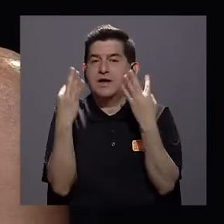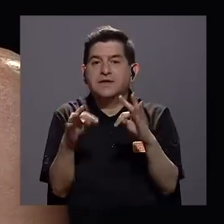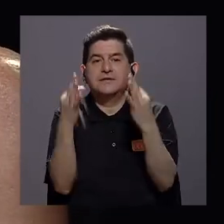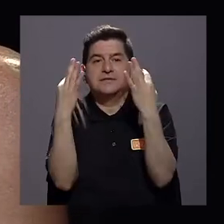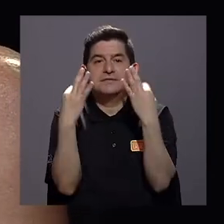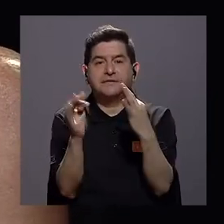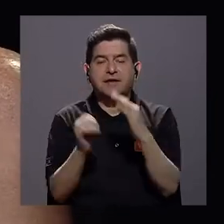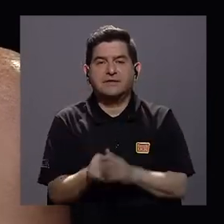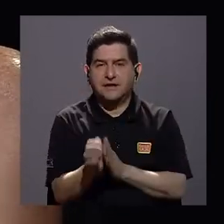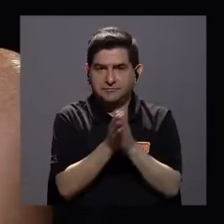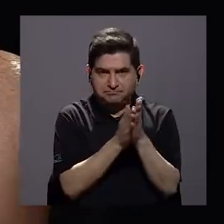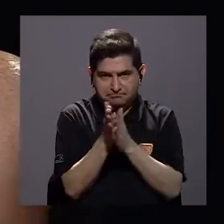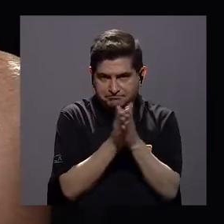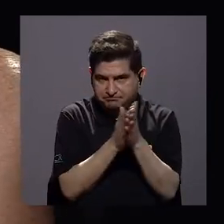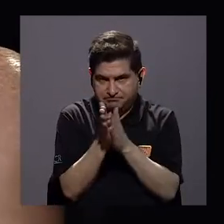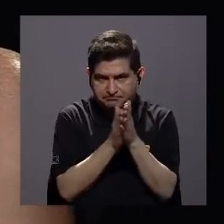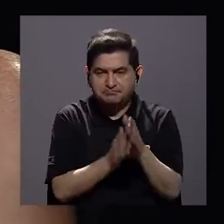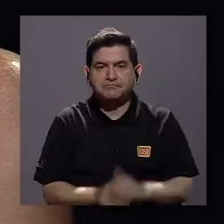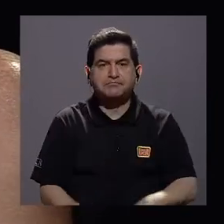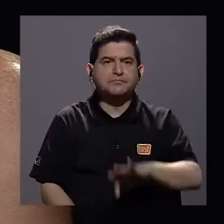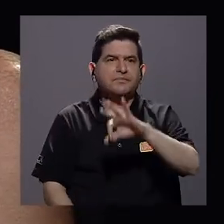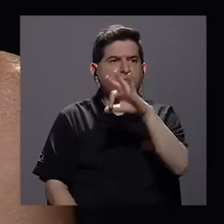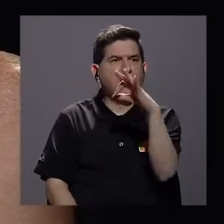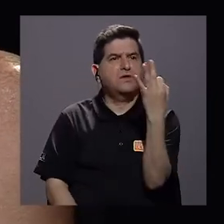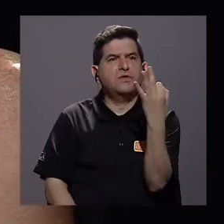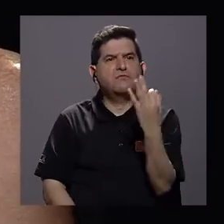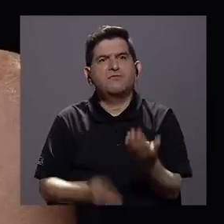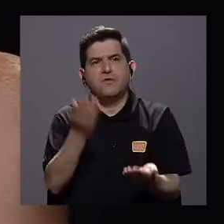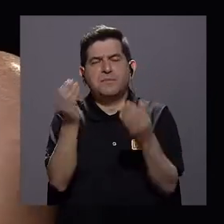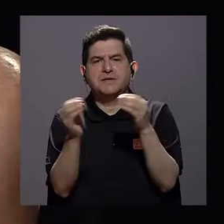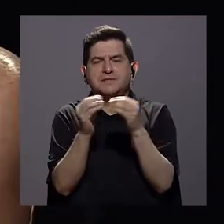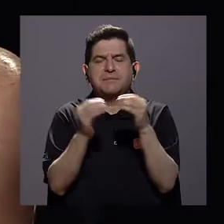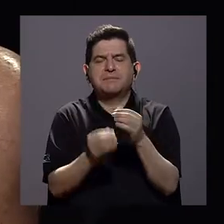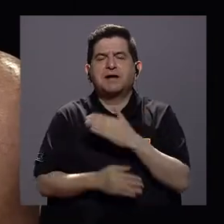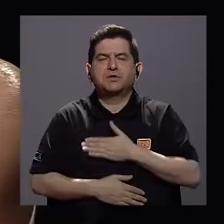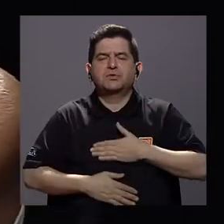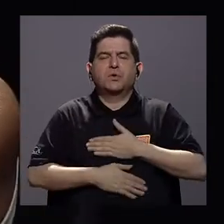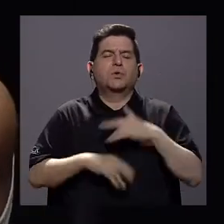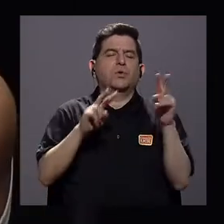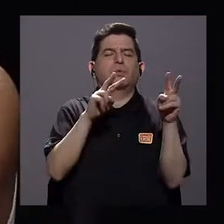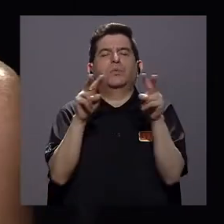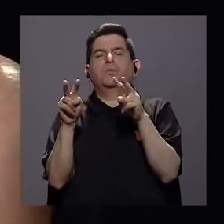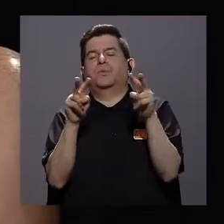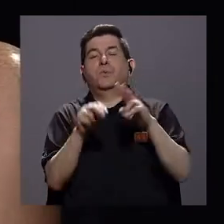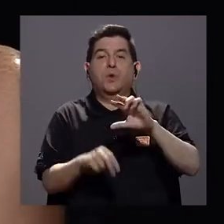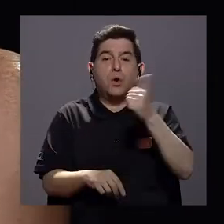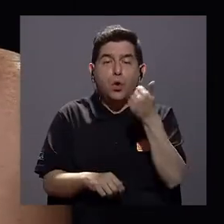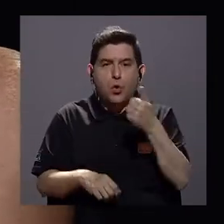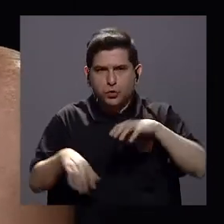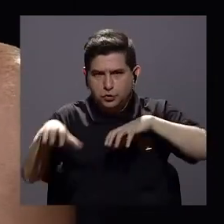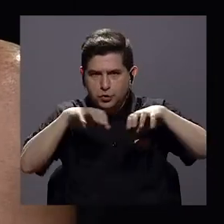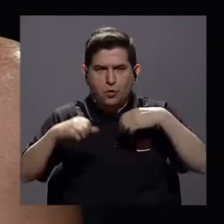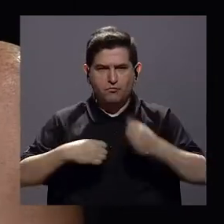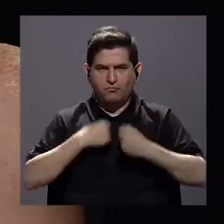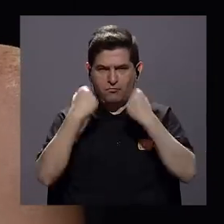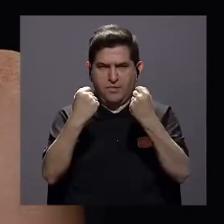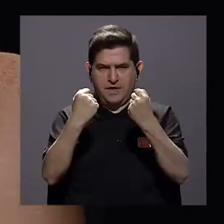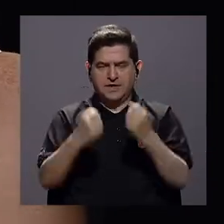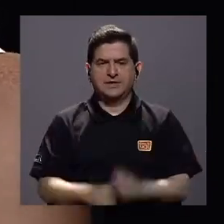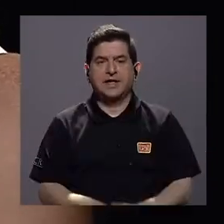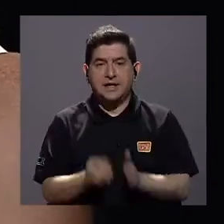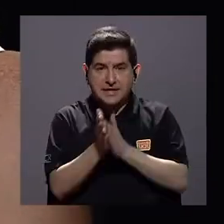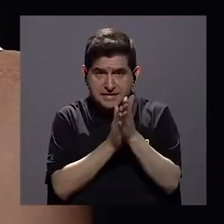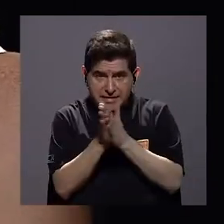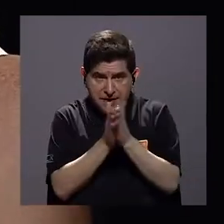de aprovecharlo de una forma, digamos, más recreativa, más de observación. Y otro movimiento muy fuerte que habla